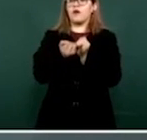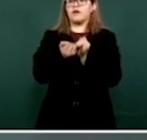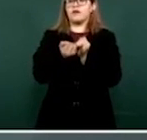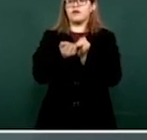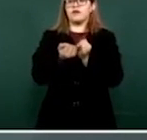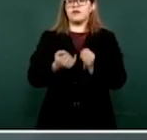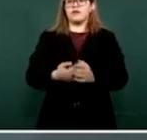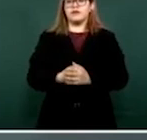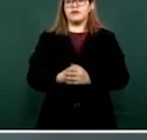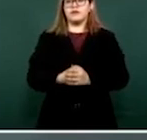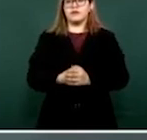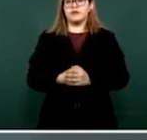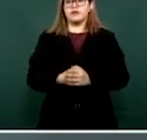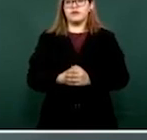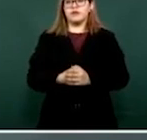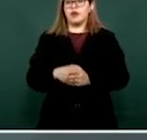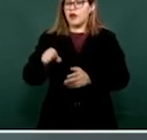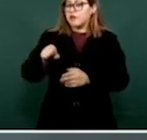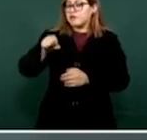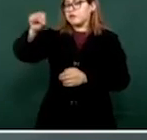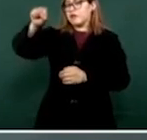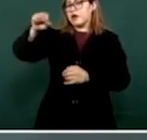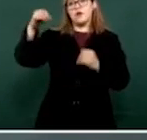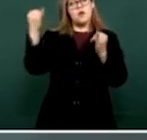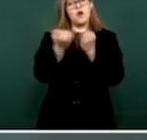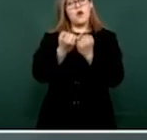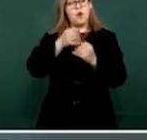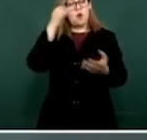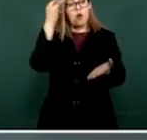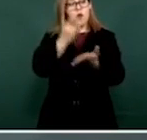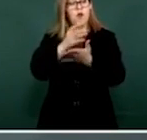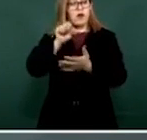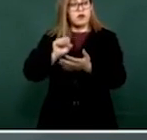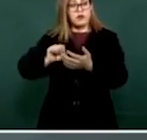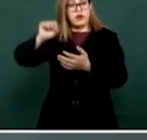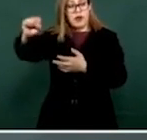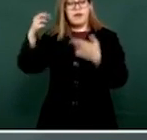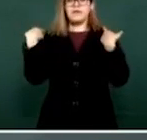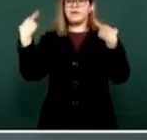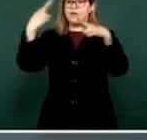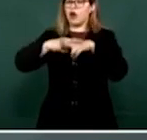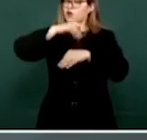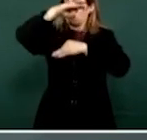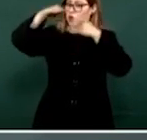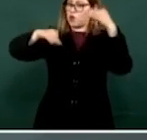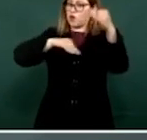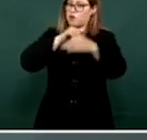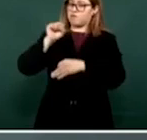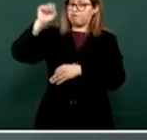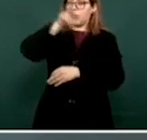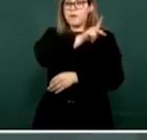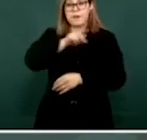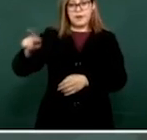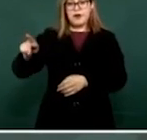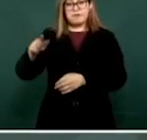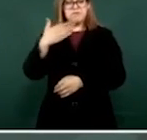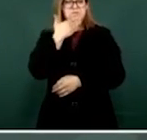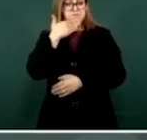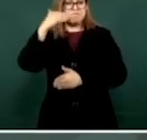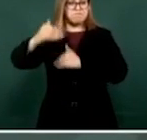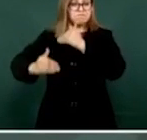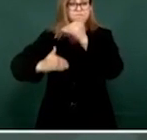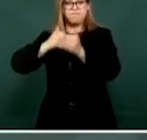en los sindicatos, no solo en el sindicato magisterial. Entonces, vamos muy